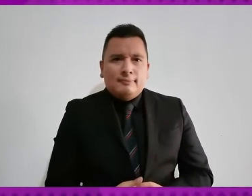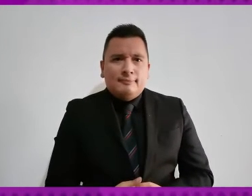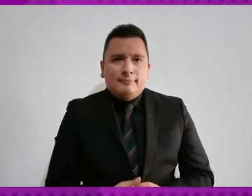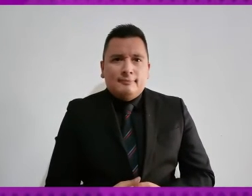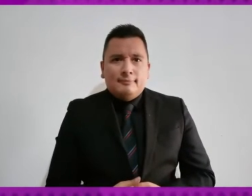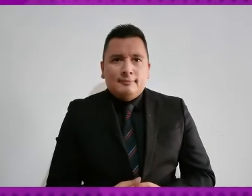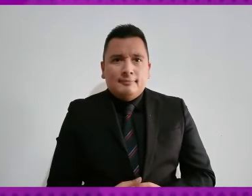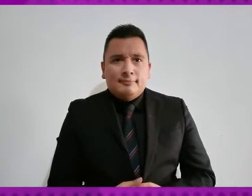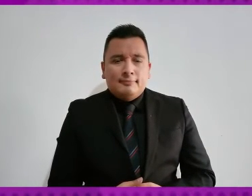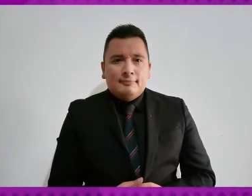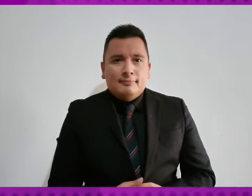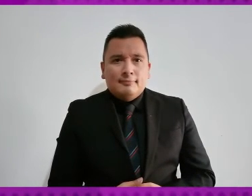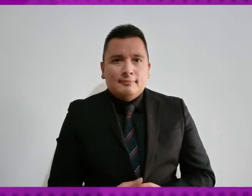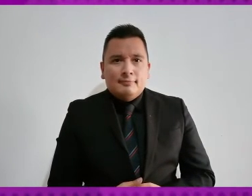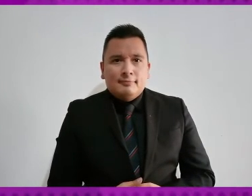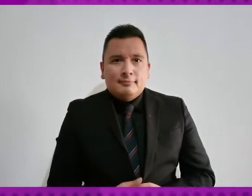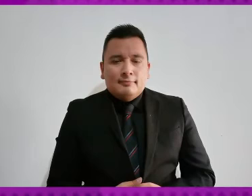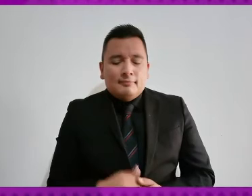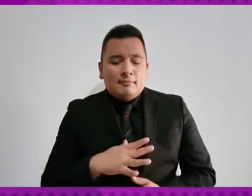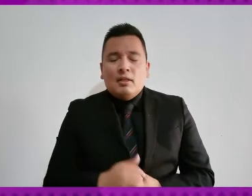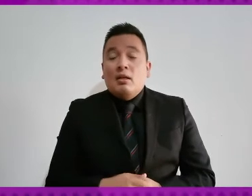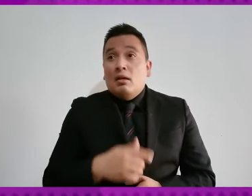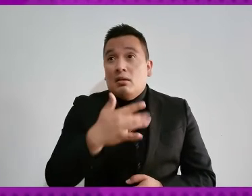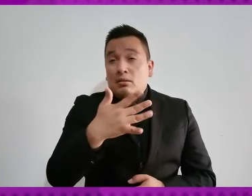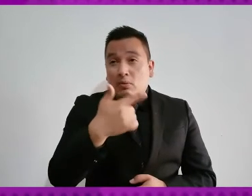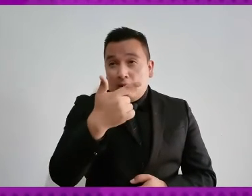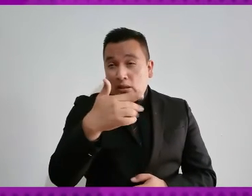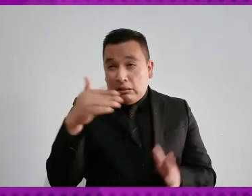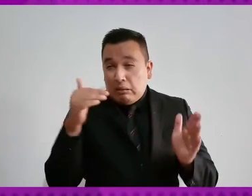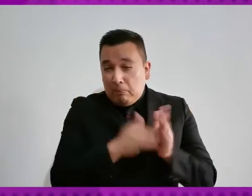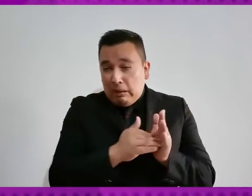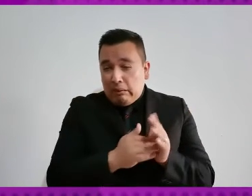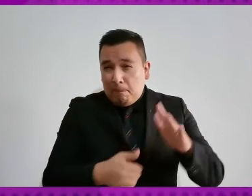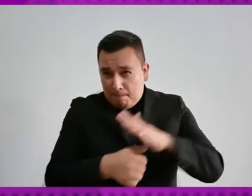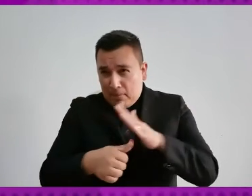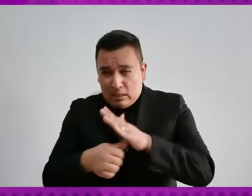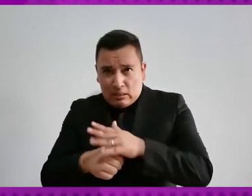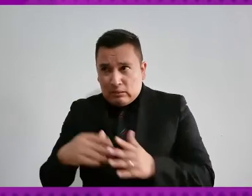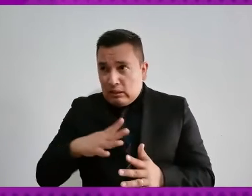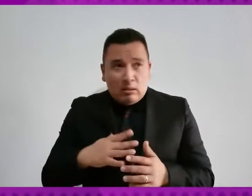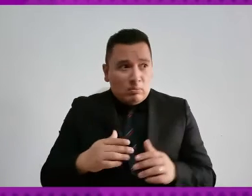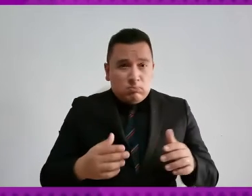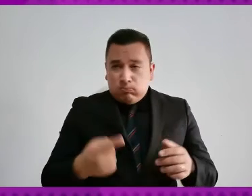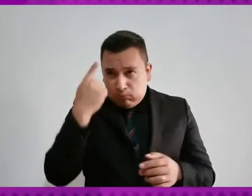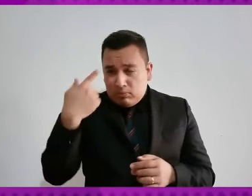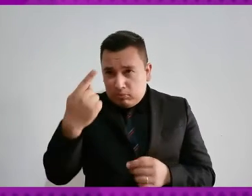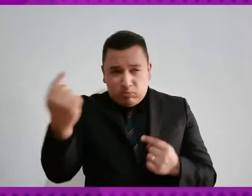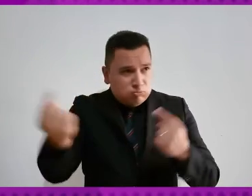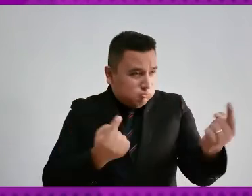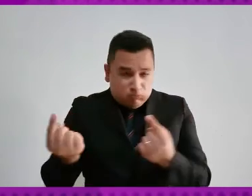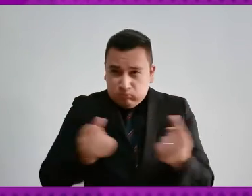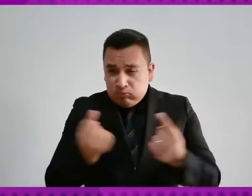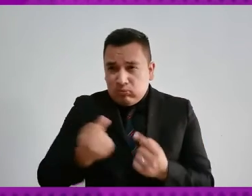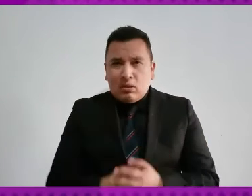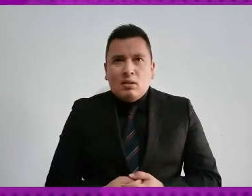consulta popular. E insisto, en las más de 57,000 mesas receptoras de la consulta, en cada una